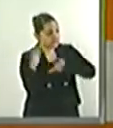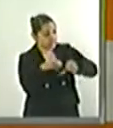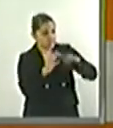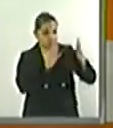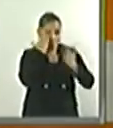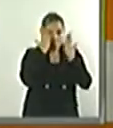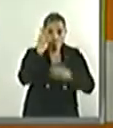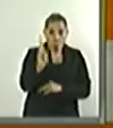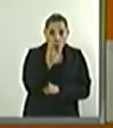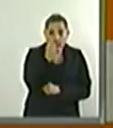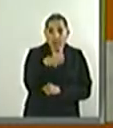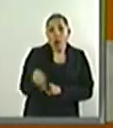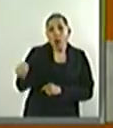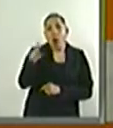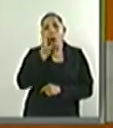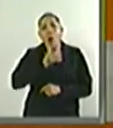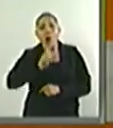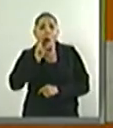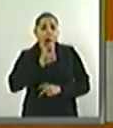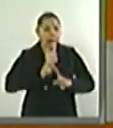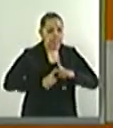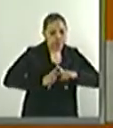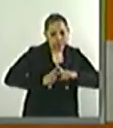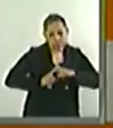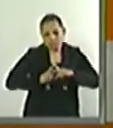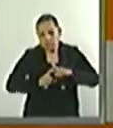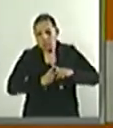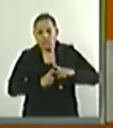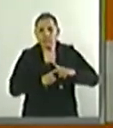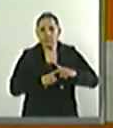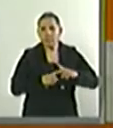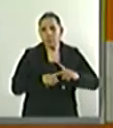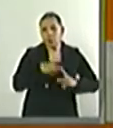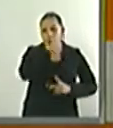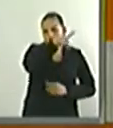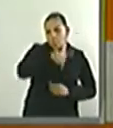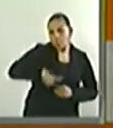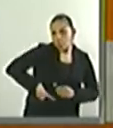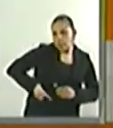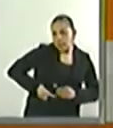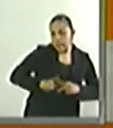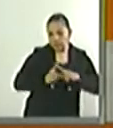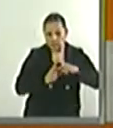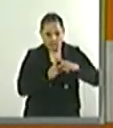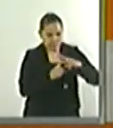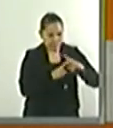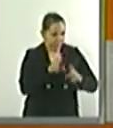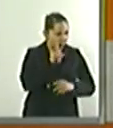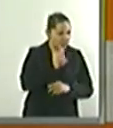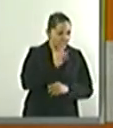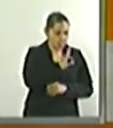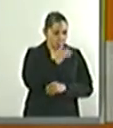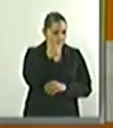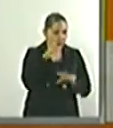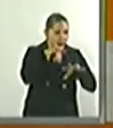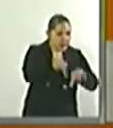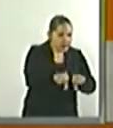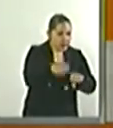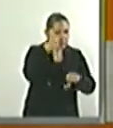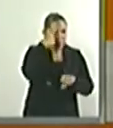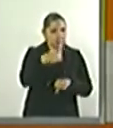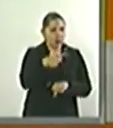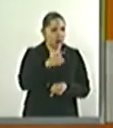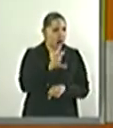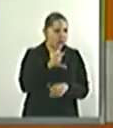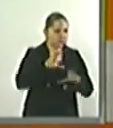pueden costear el gobierno las escuelas privadas que no sería más fácil